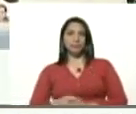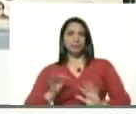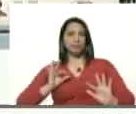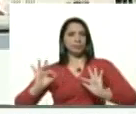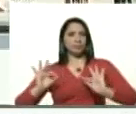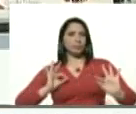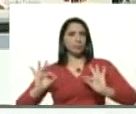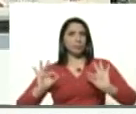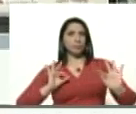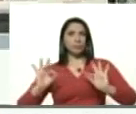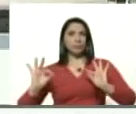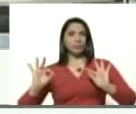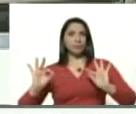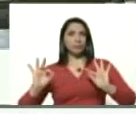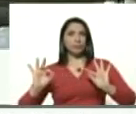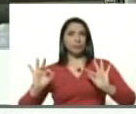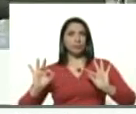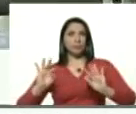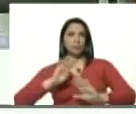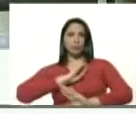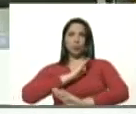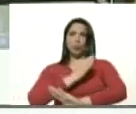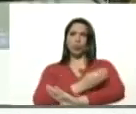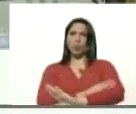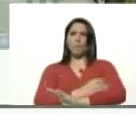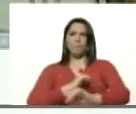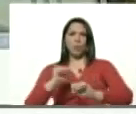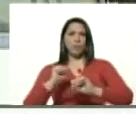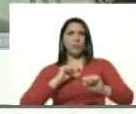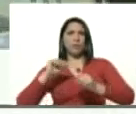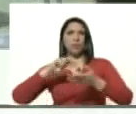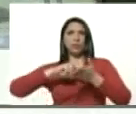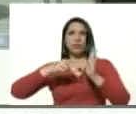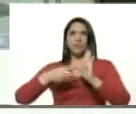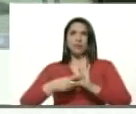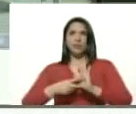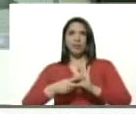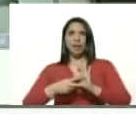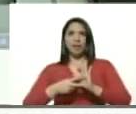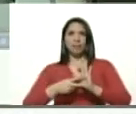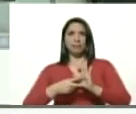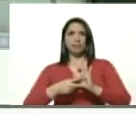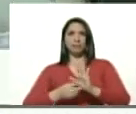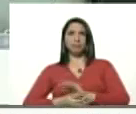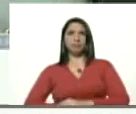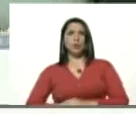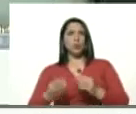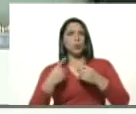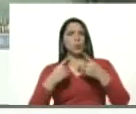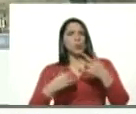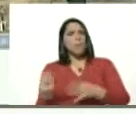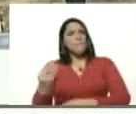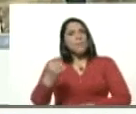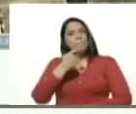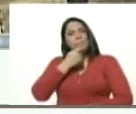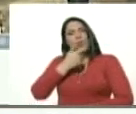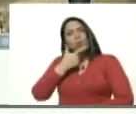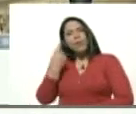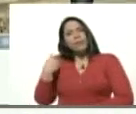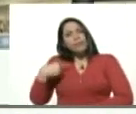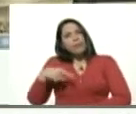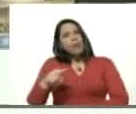teatro, un poderoso movimiento que represente las cosas más hermosas que tiene el venezolano,